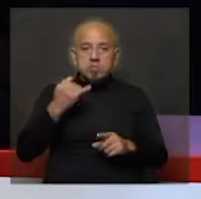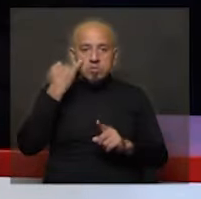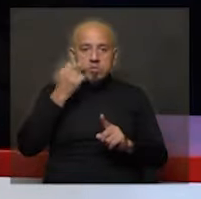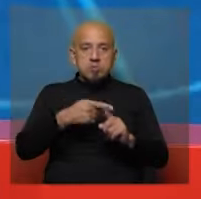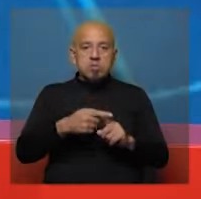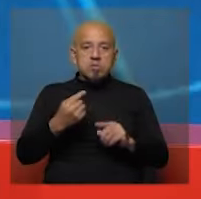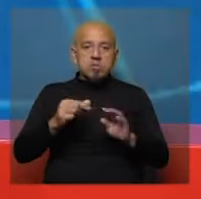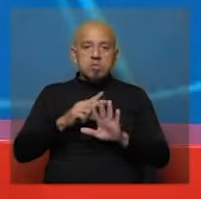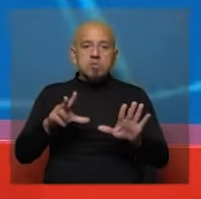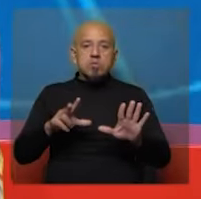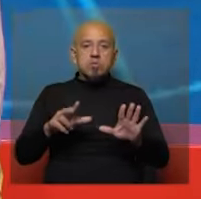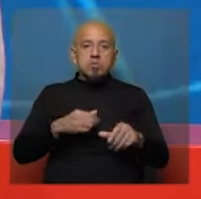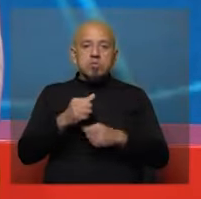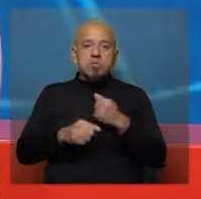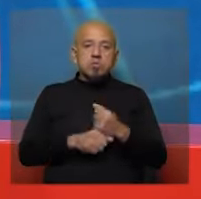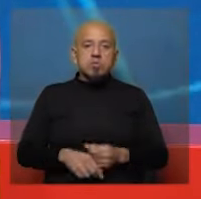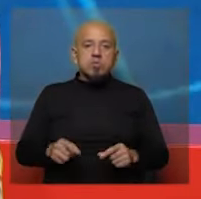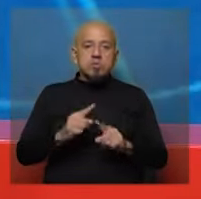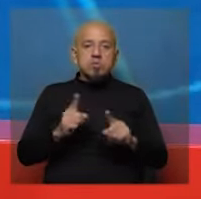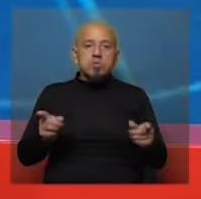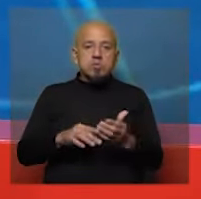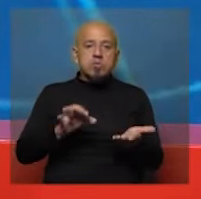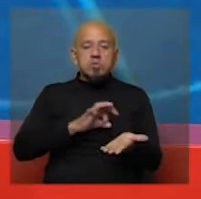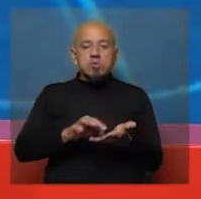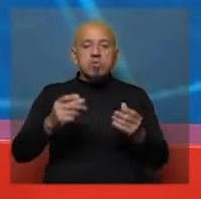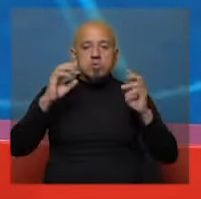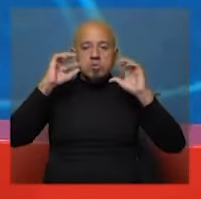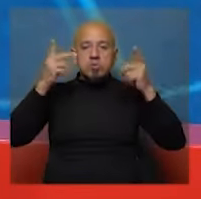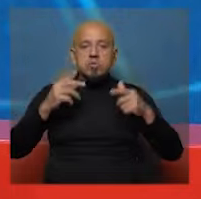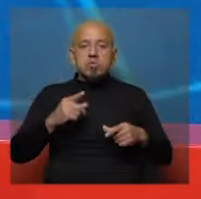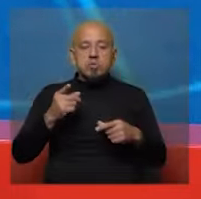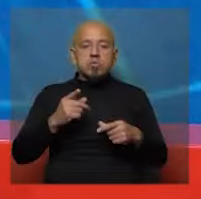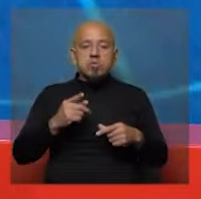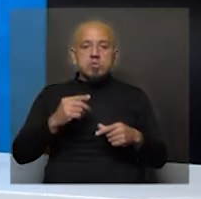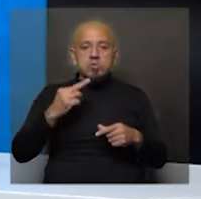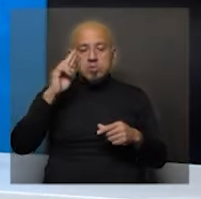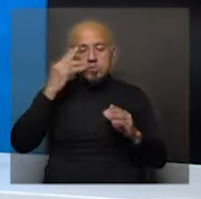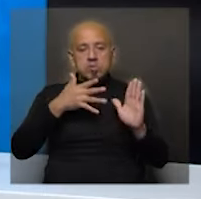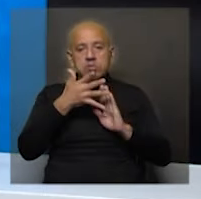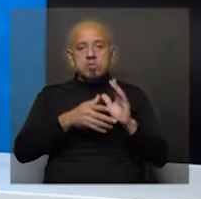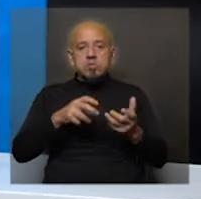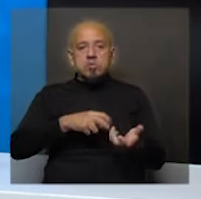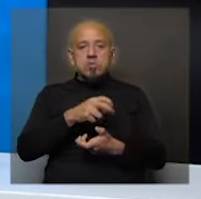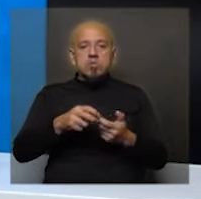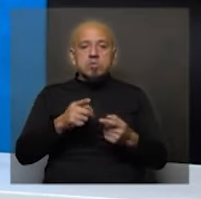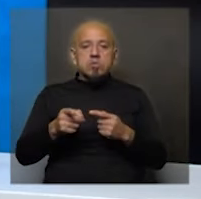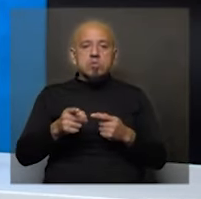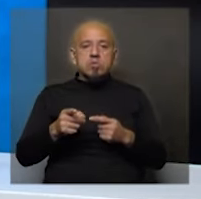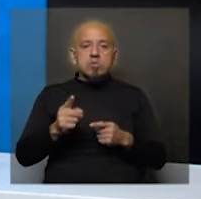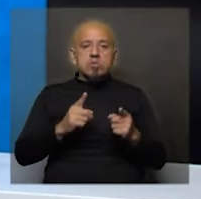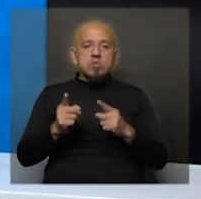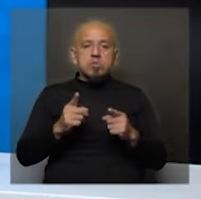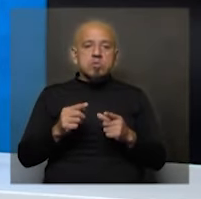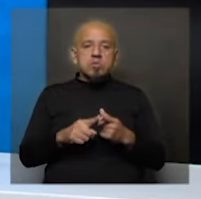18 años no te va a atender el servicio de violencia de mujeres en el interior donde es más complejo en el interior en algunas localidades chicas